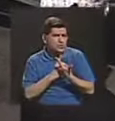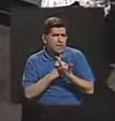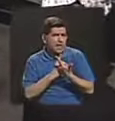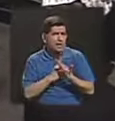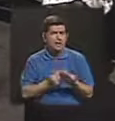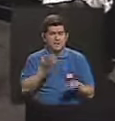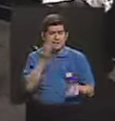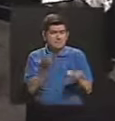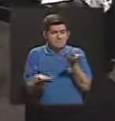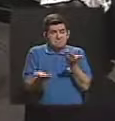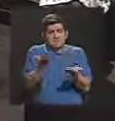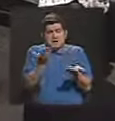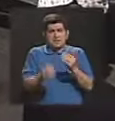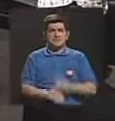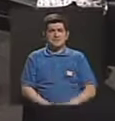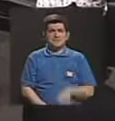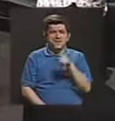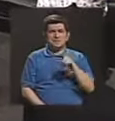se está